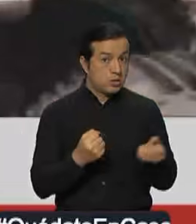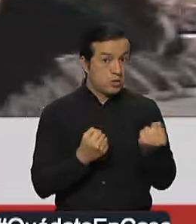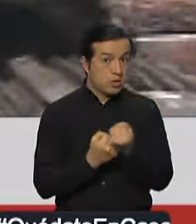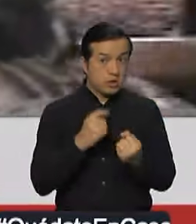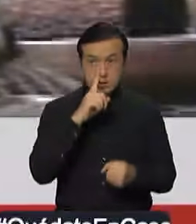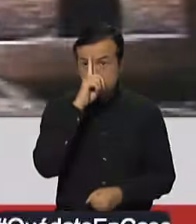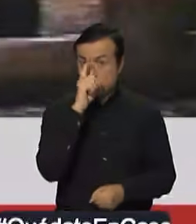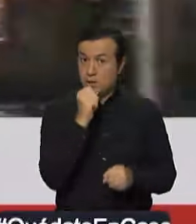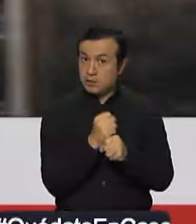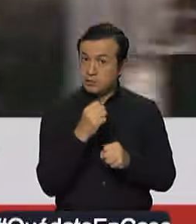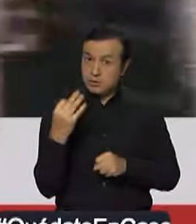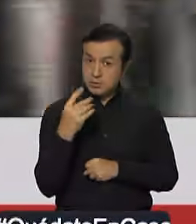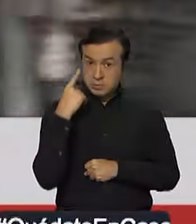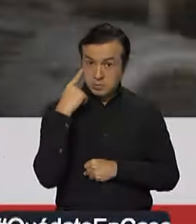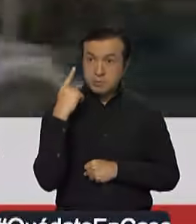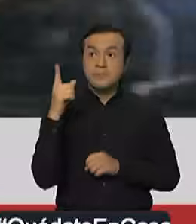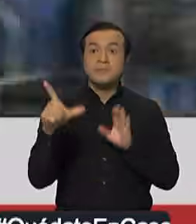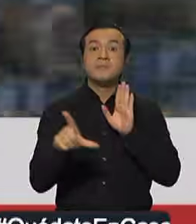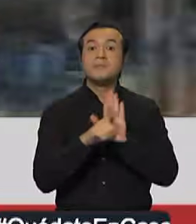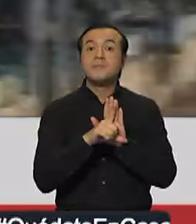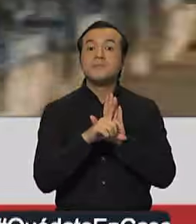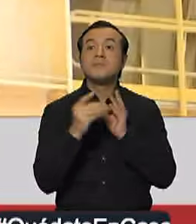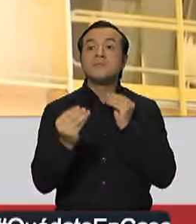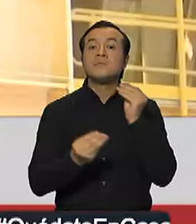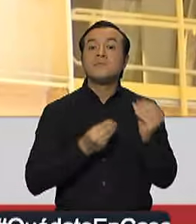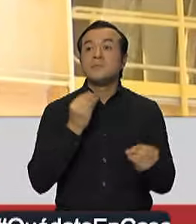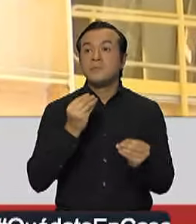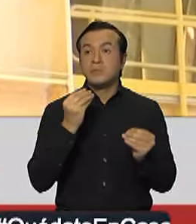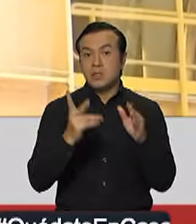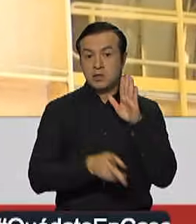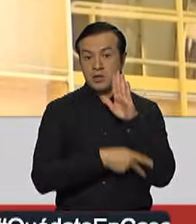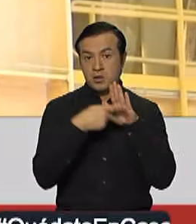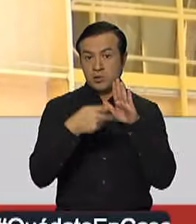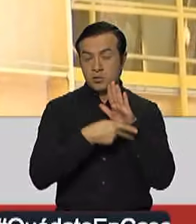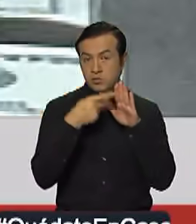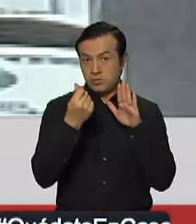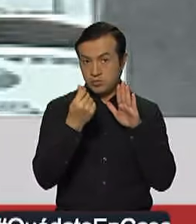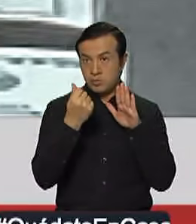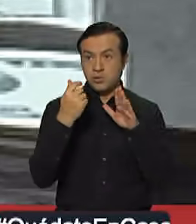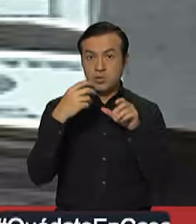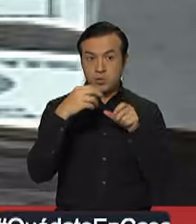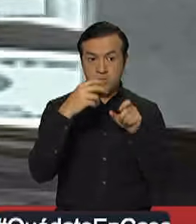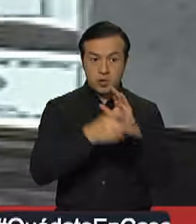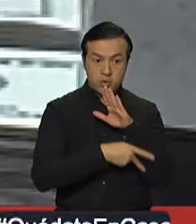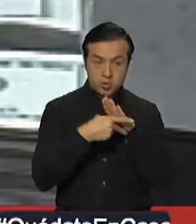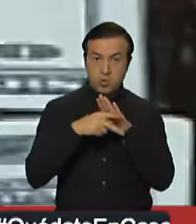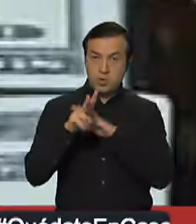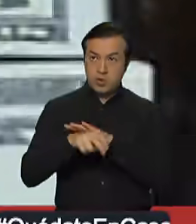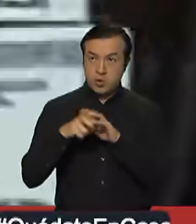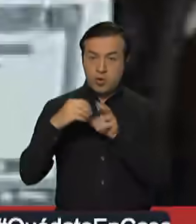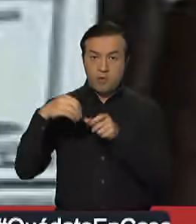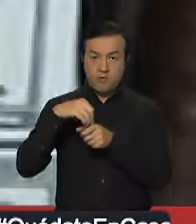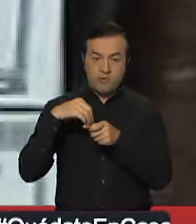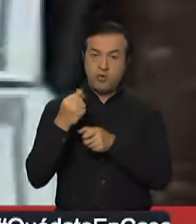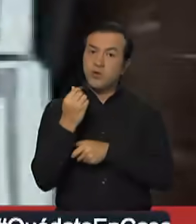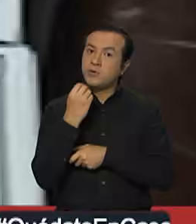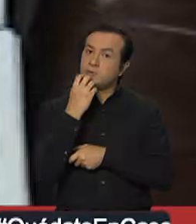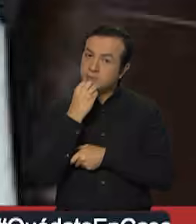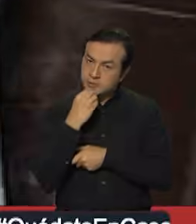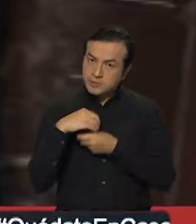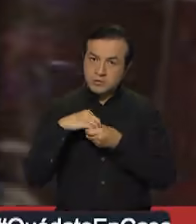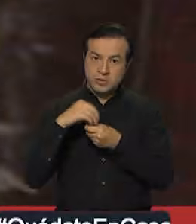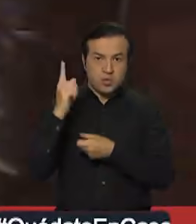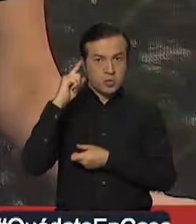empleo. Esta ley da paso a la creación de un seguro petrolero y minero y crea un fondo de ahorros para el Estado. Javier Ceballos,